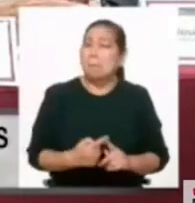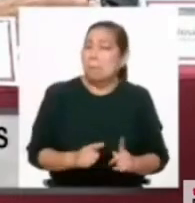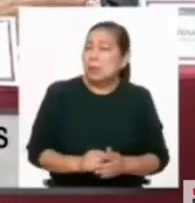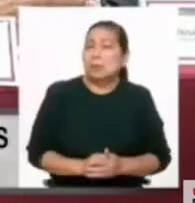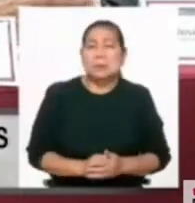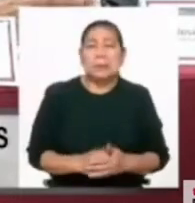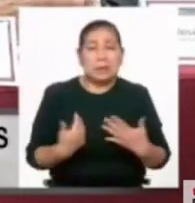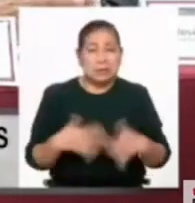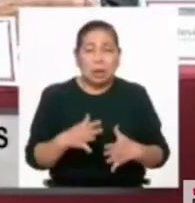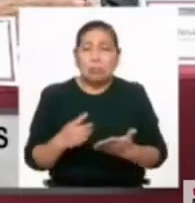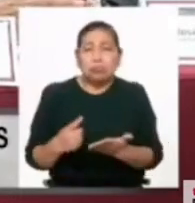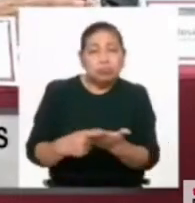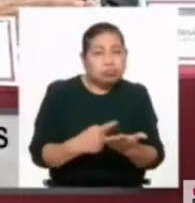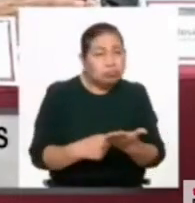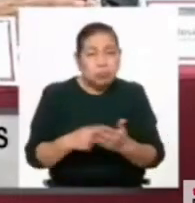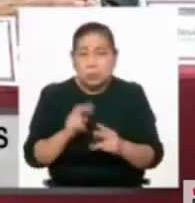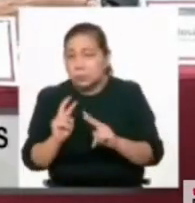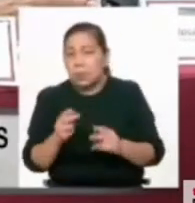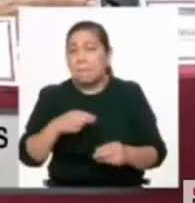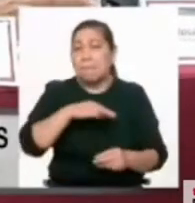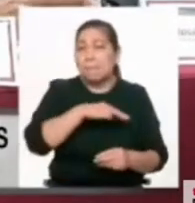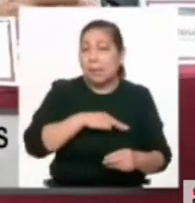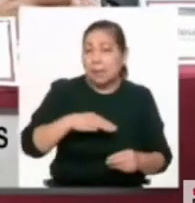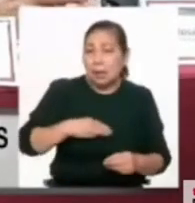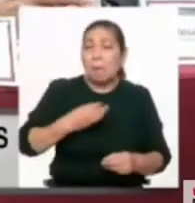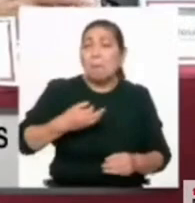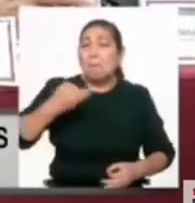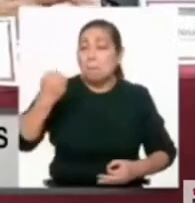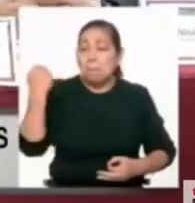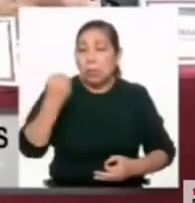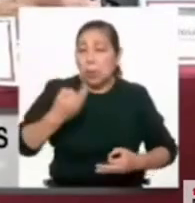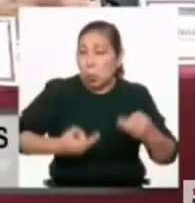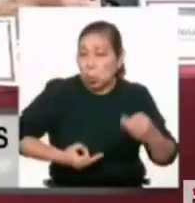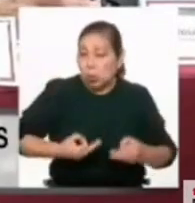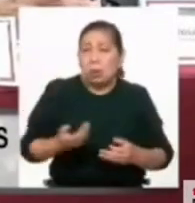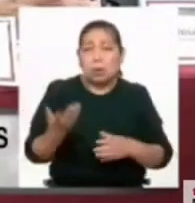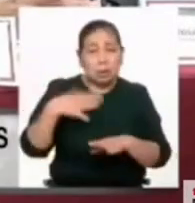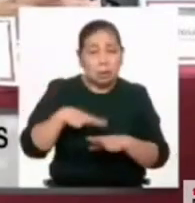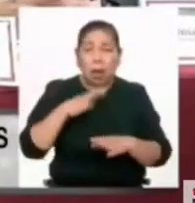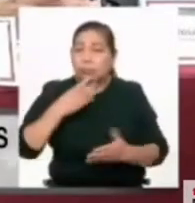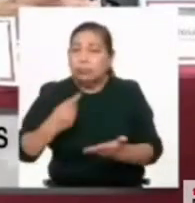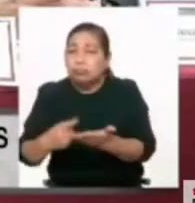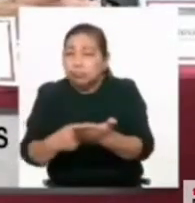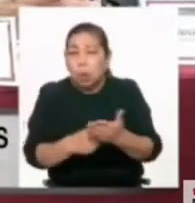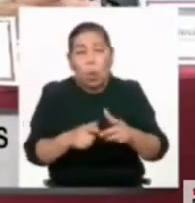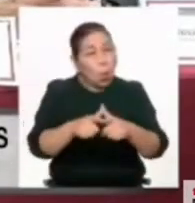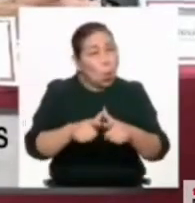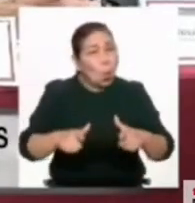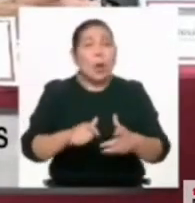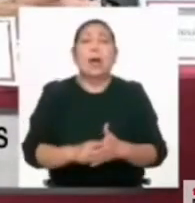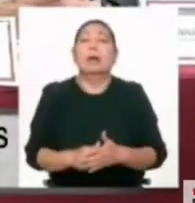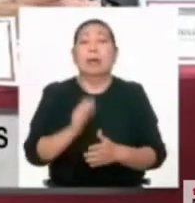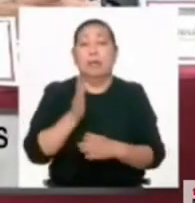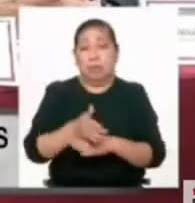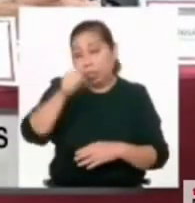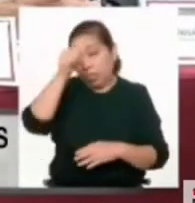Esto se ha hecho las coordinaciones del caso, tanto con Ministerio Público y Poder Judicial. El Ministerio Público ha intervenido la zona el